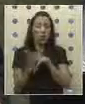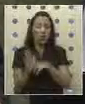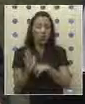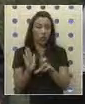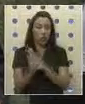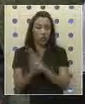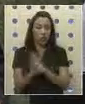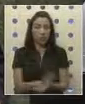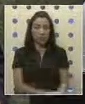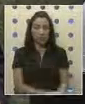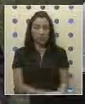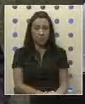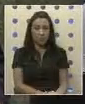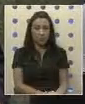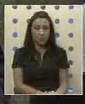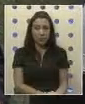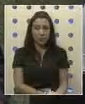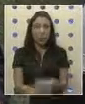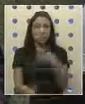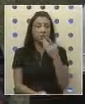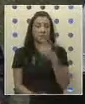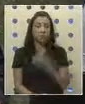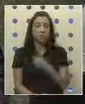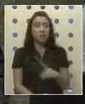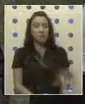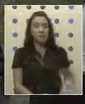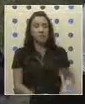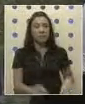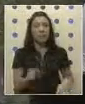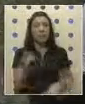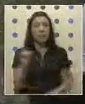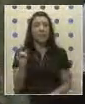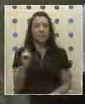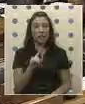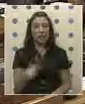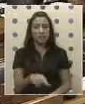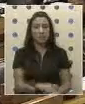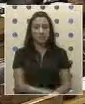Sala. Tiene la palabra el diputado Díaz.